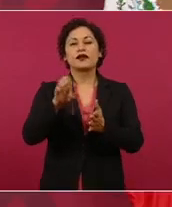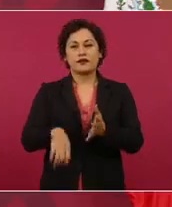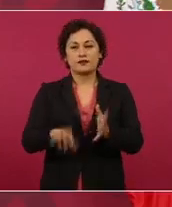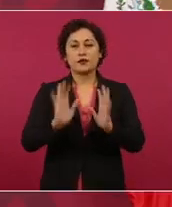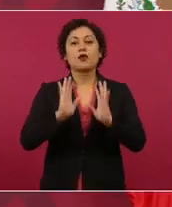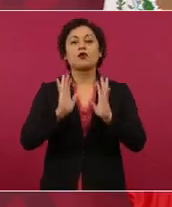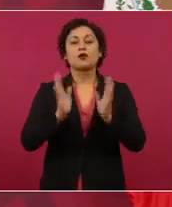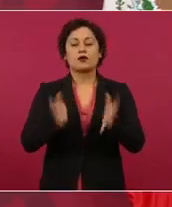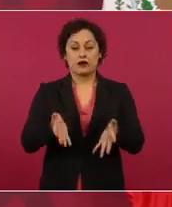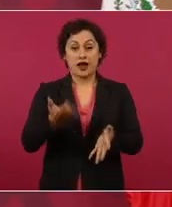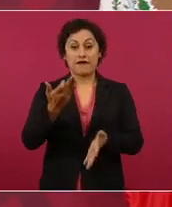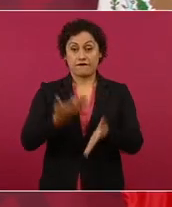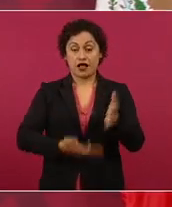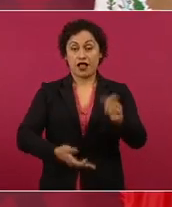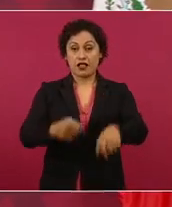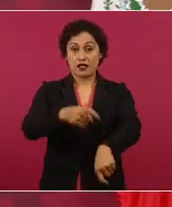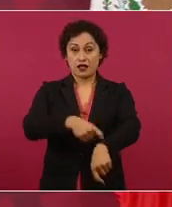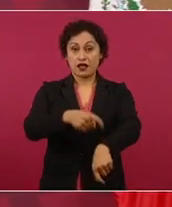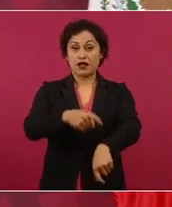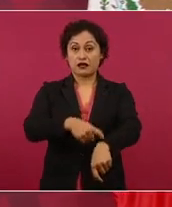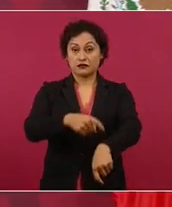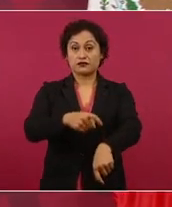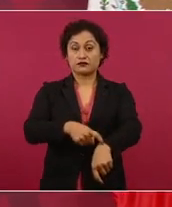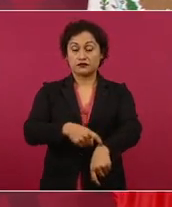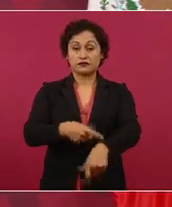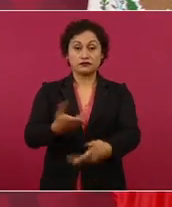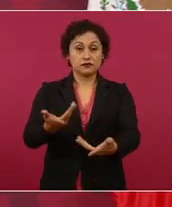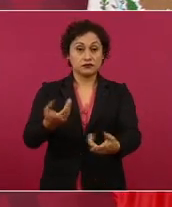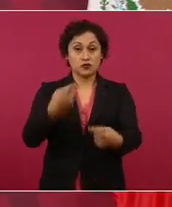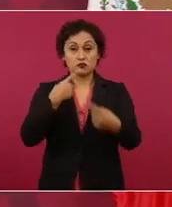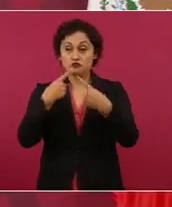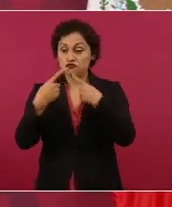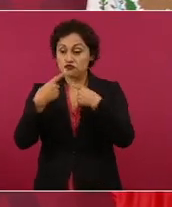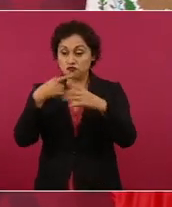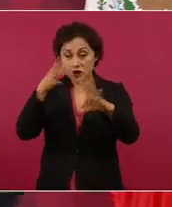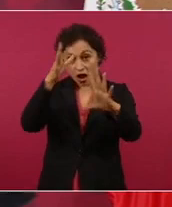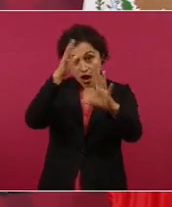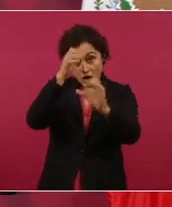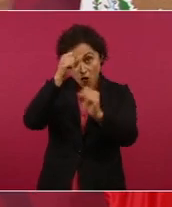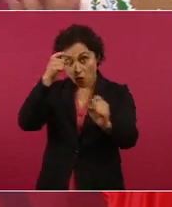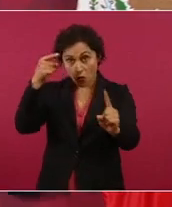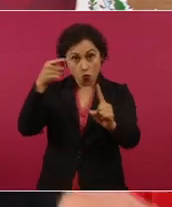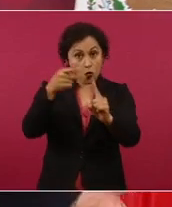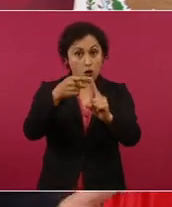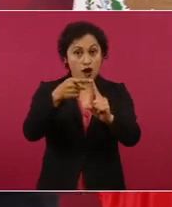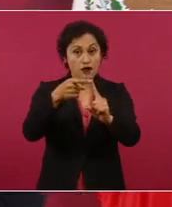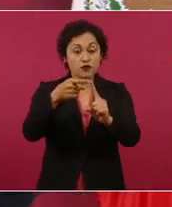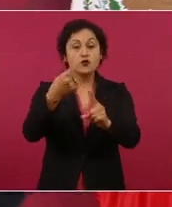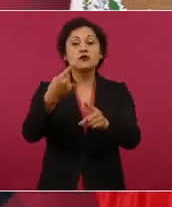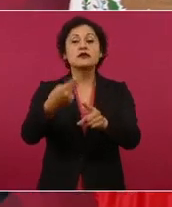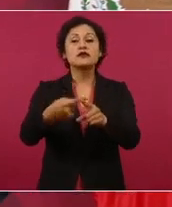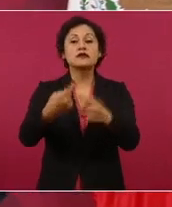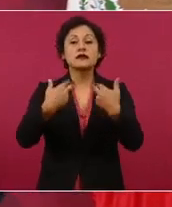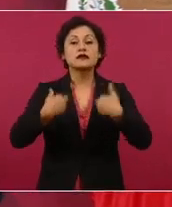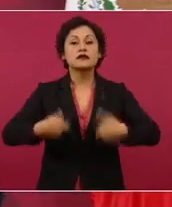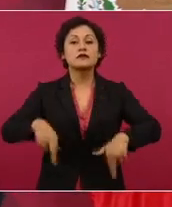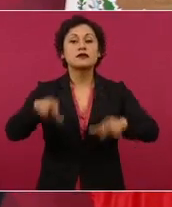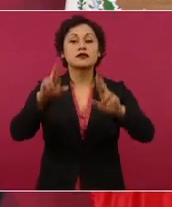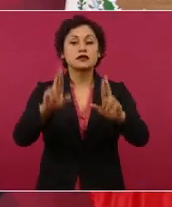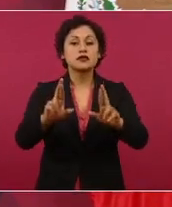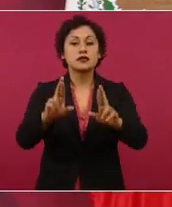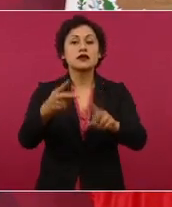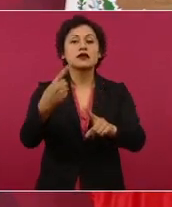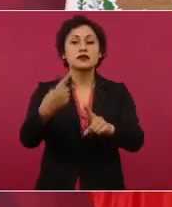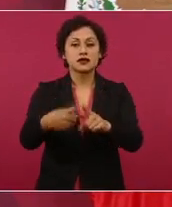tardando en lograr un acuerdo sobre quién los va a representar